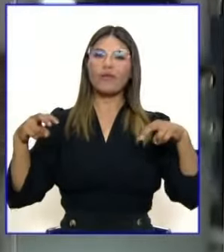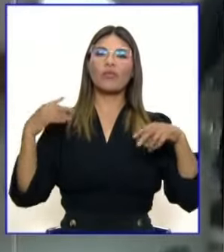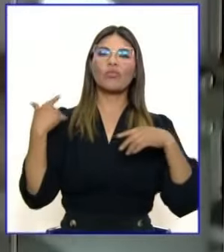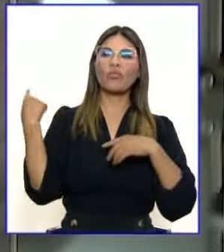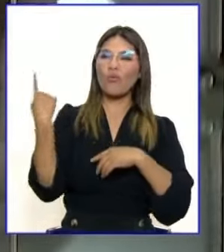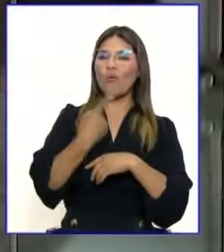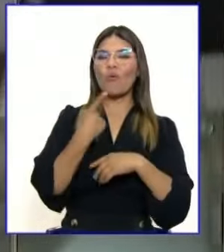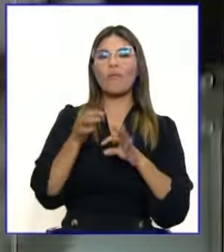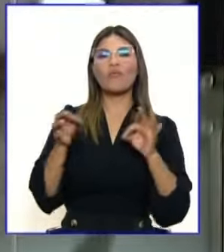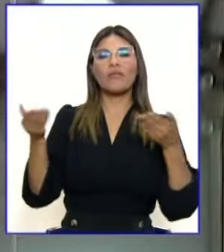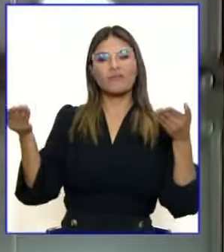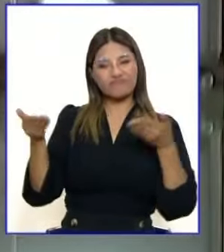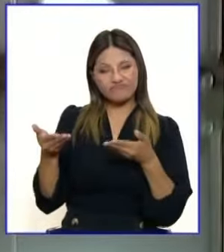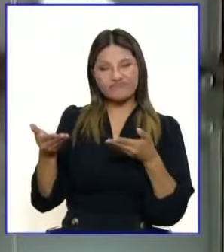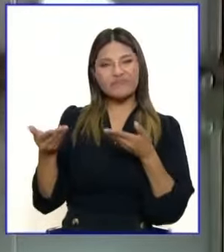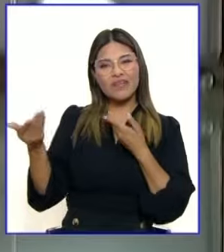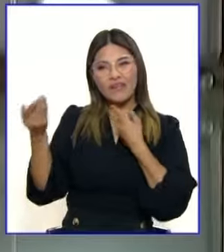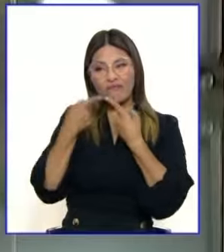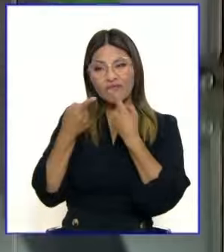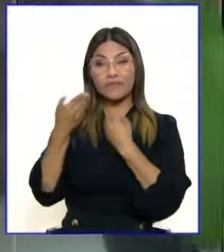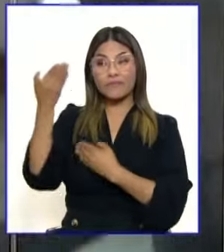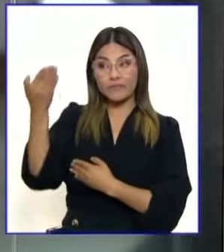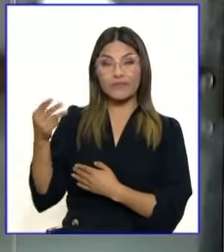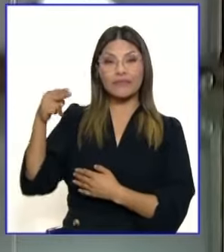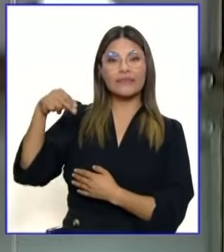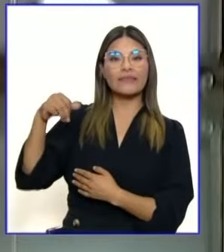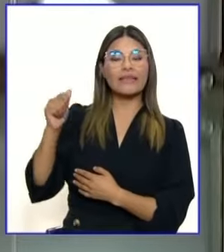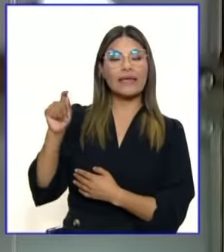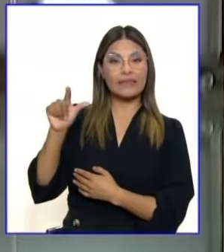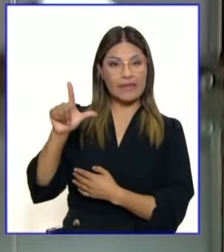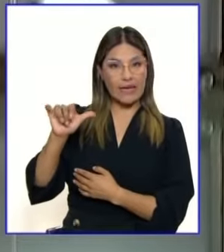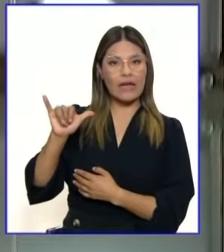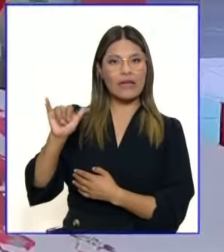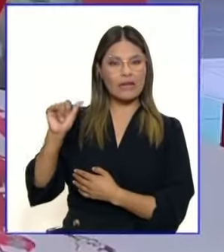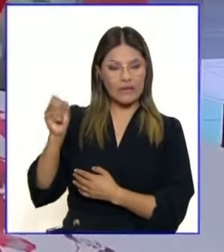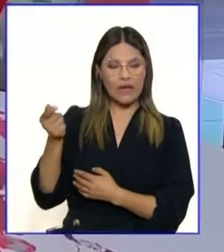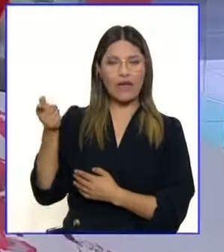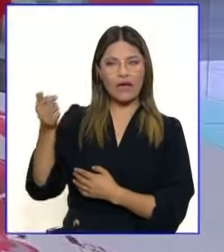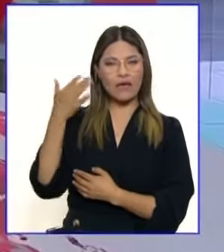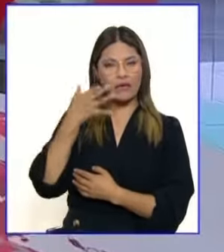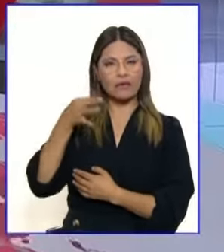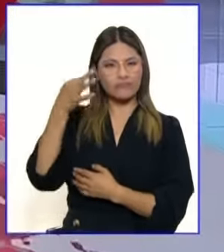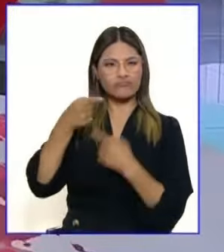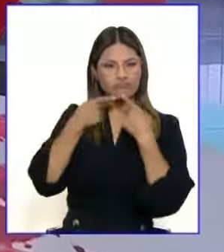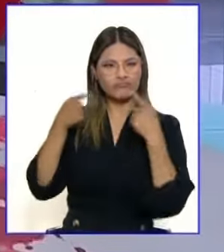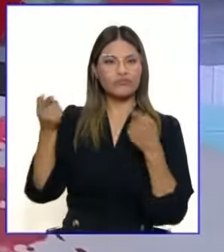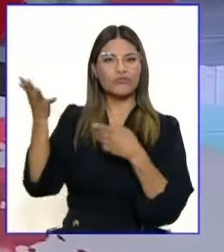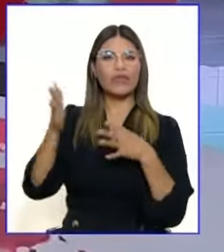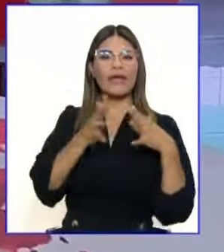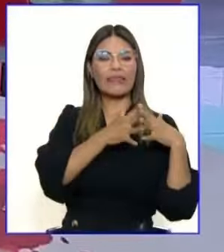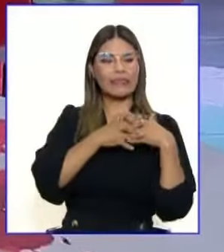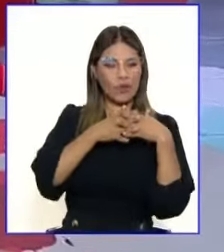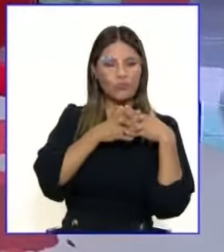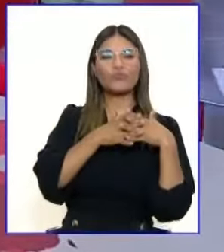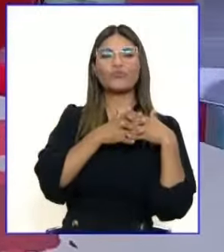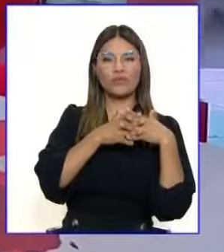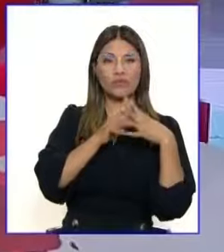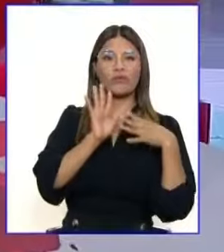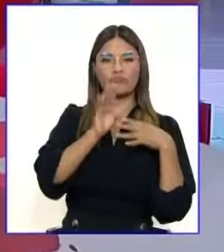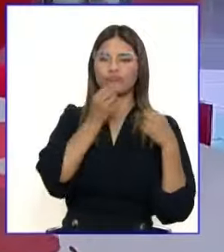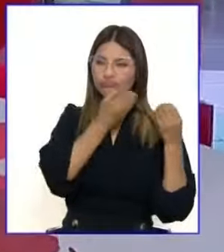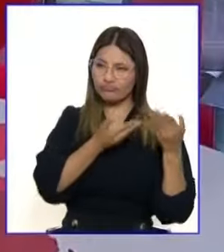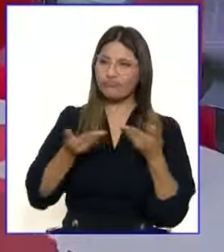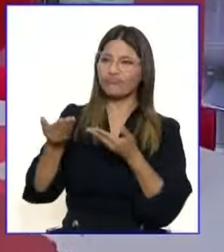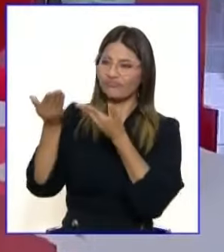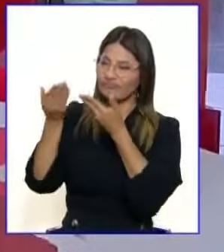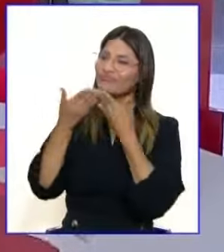una interesante entrevista con Natalia Molano, quien es vocera portavoz del Departamento de Estado de los Estados Unidos en español. ¿Cómo está,